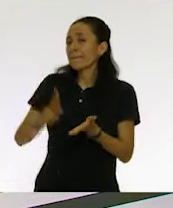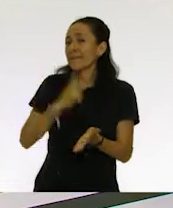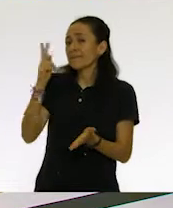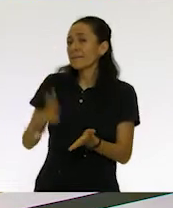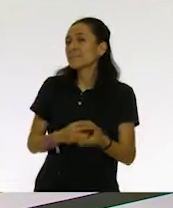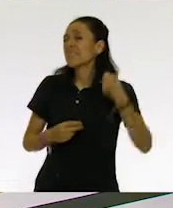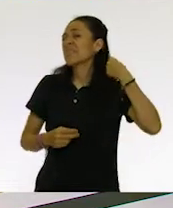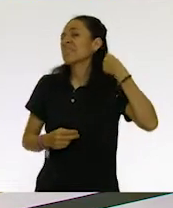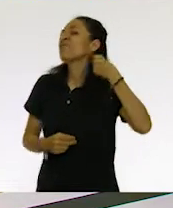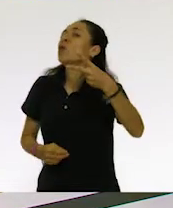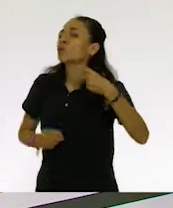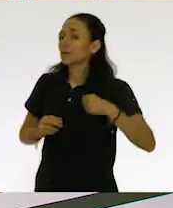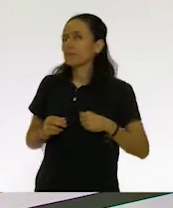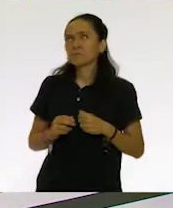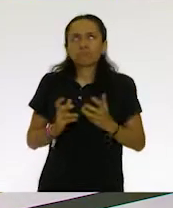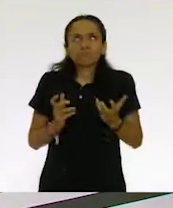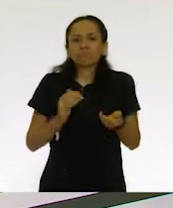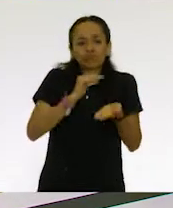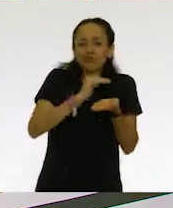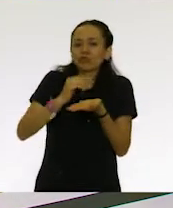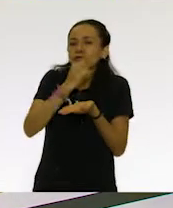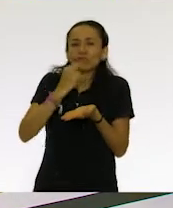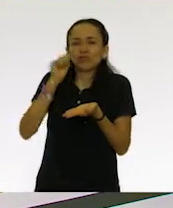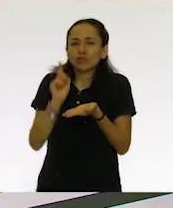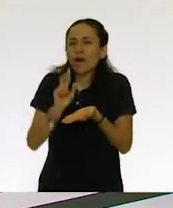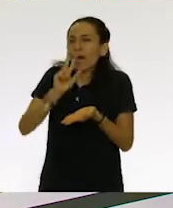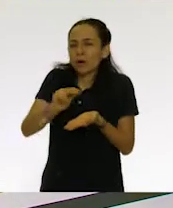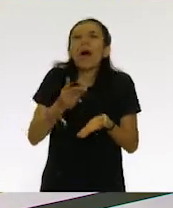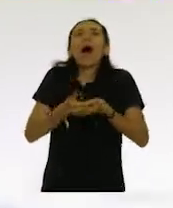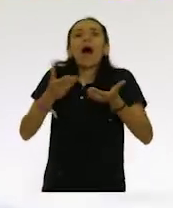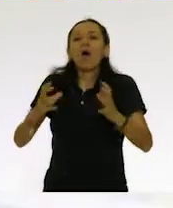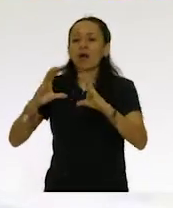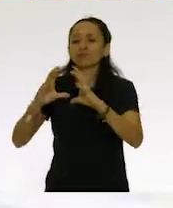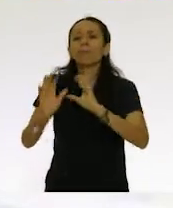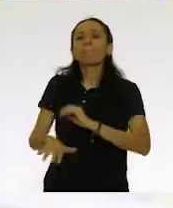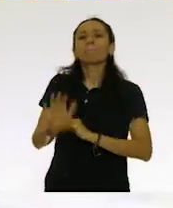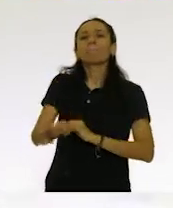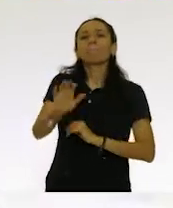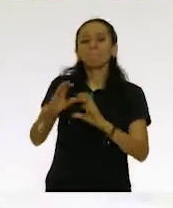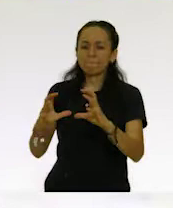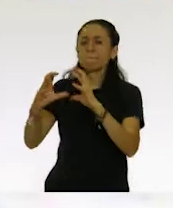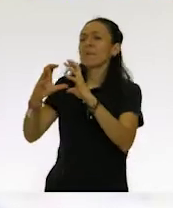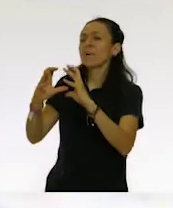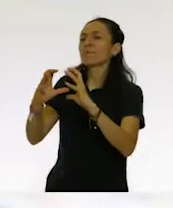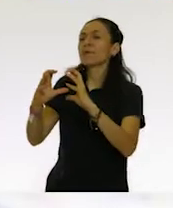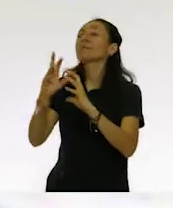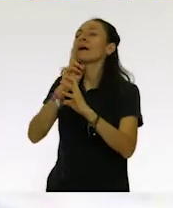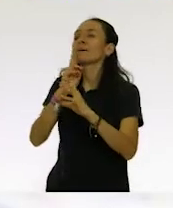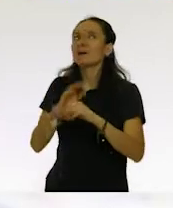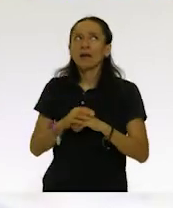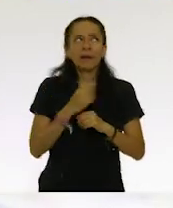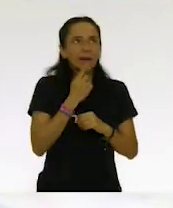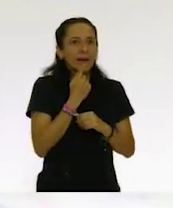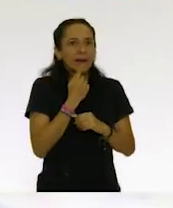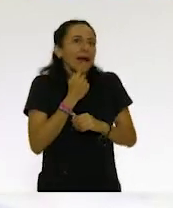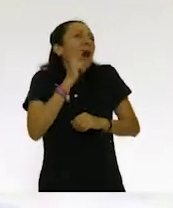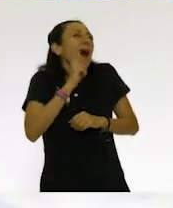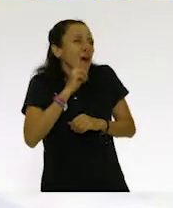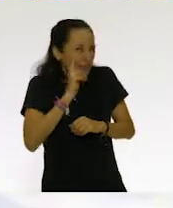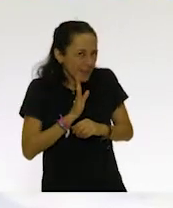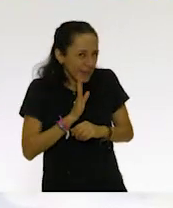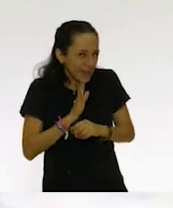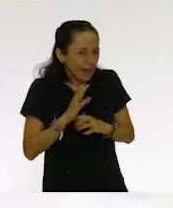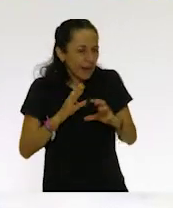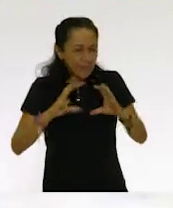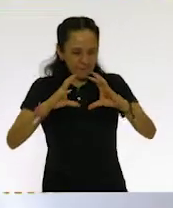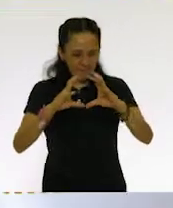son pelotas en lugar de sojaritas, ¿qué te da? A ver, vamos a ver las colecciones de pelotas.